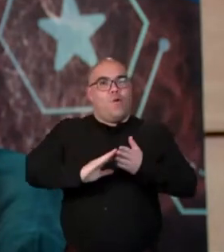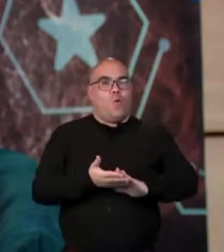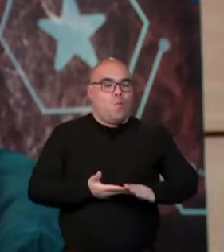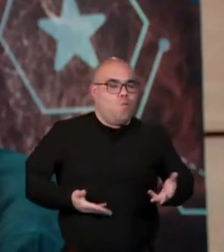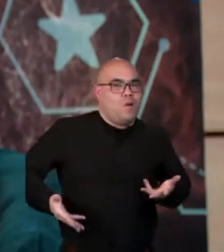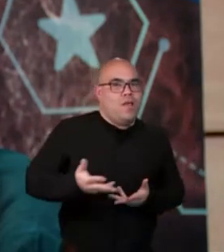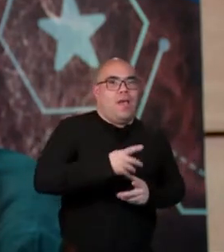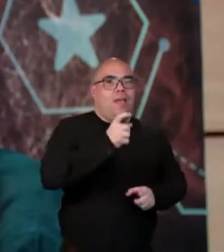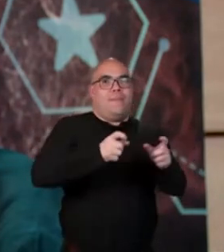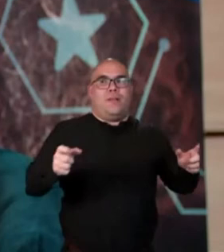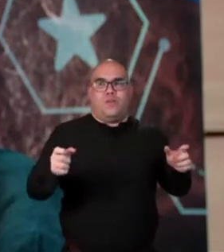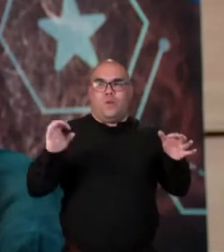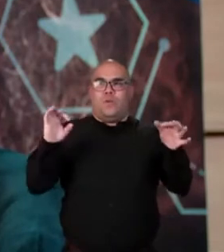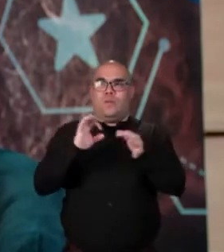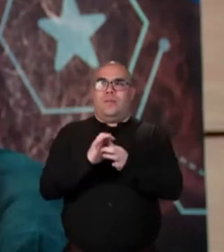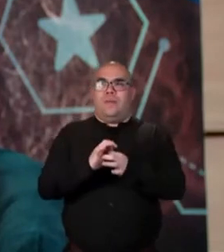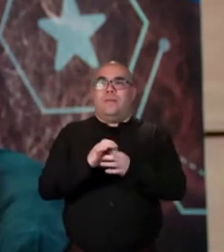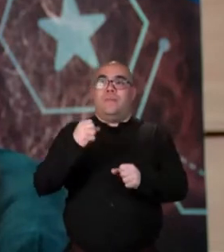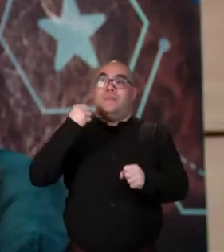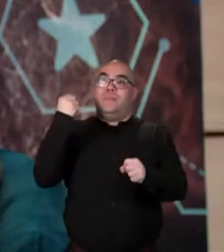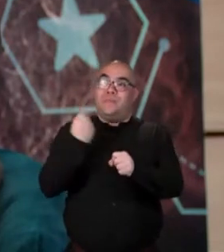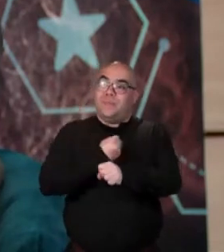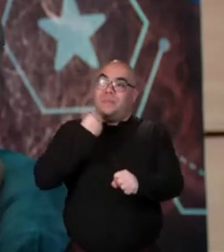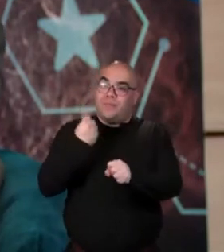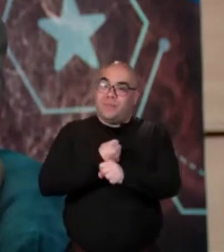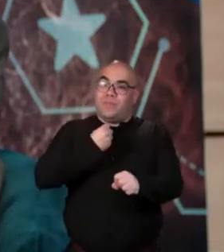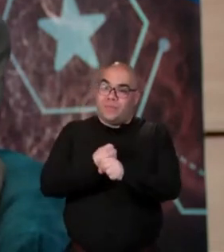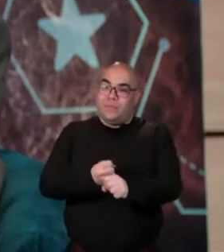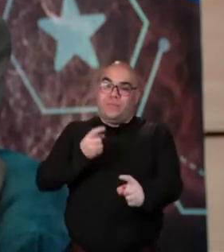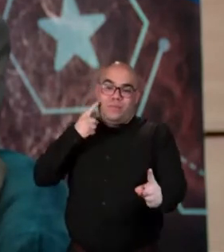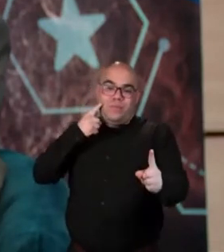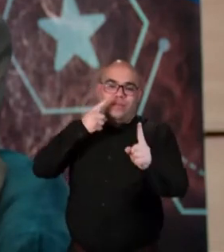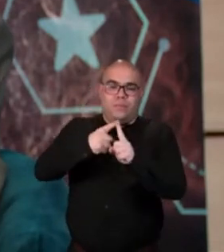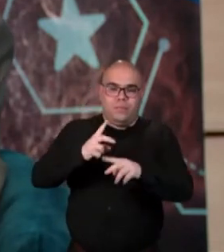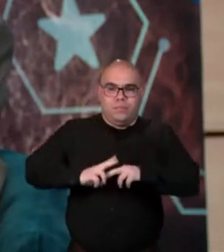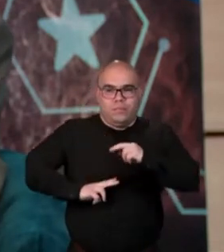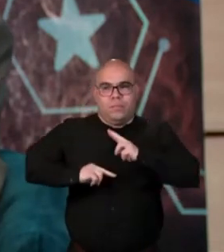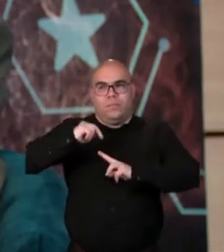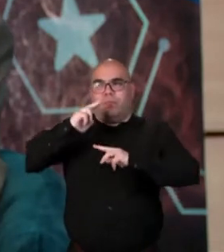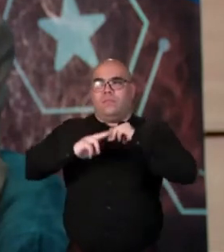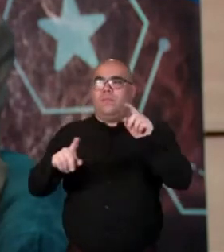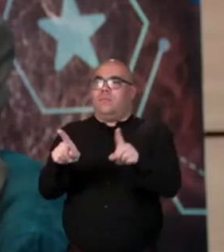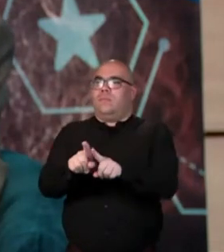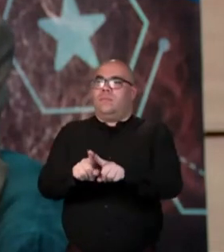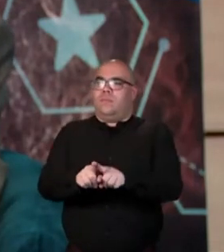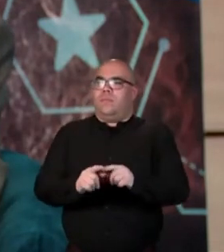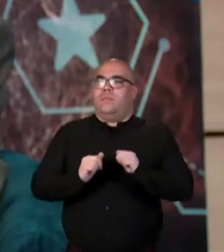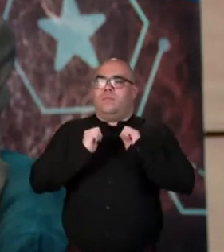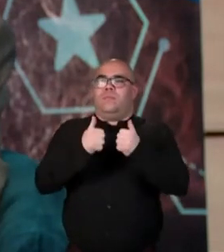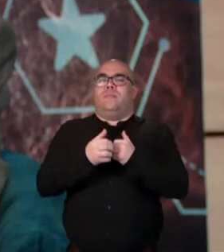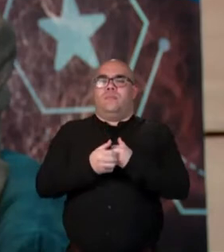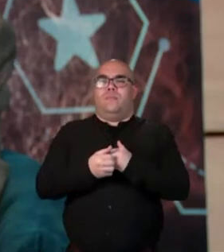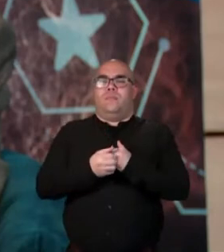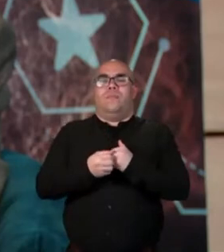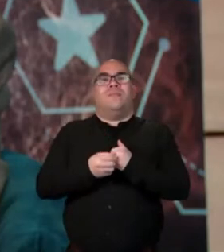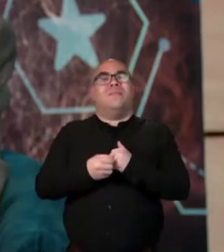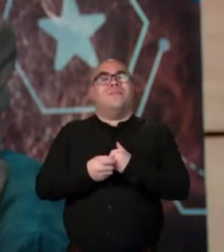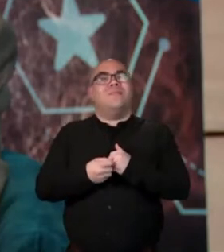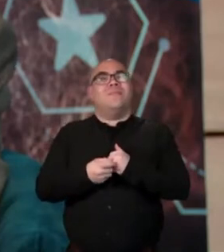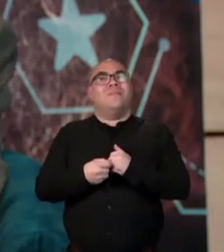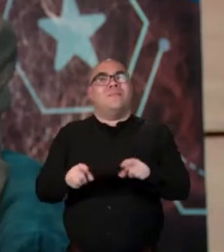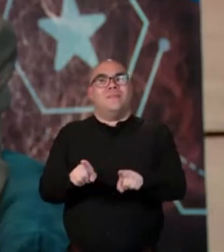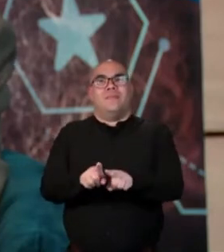personas entonces trabajando en esa dirección pues podemos ir encontrando esas rutas de despliegue llegada a la